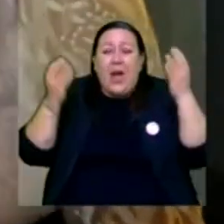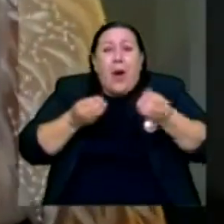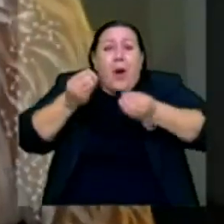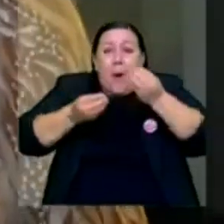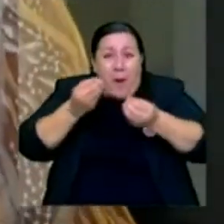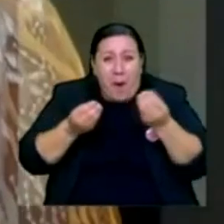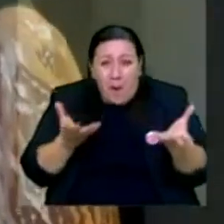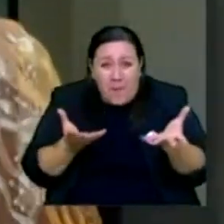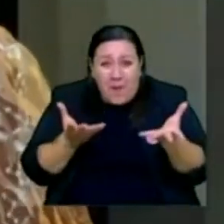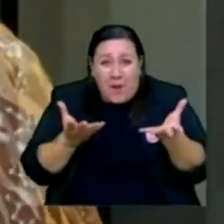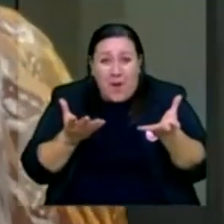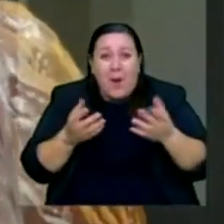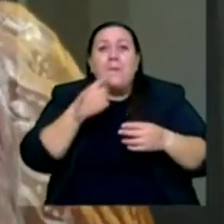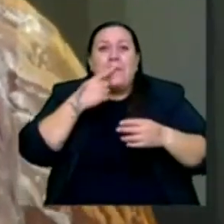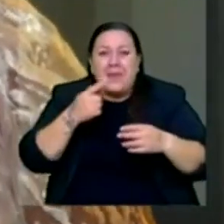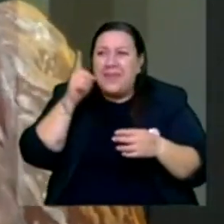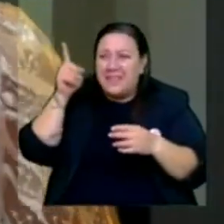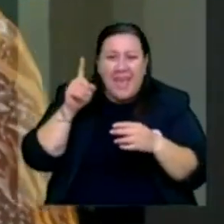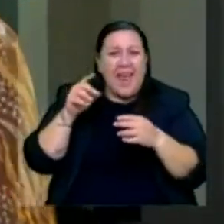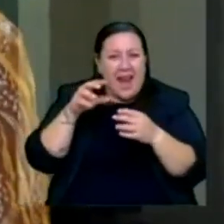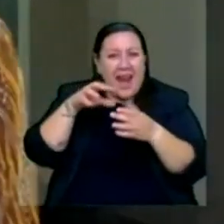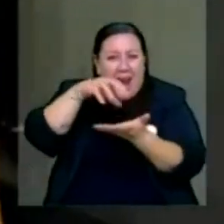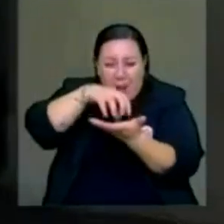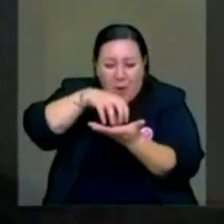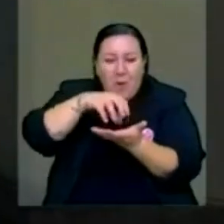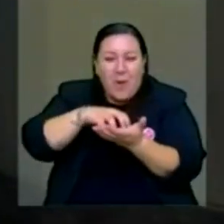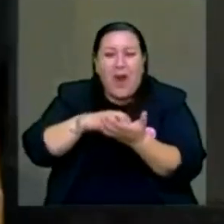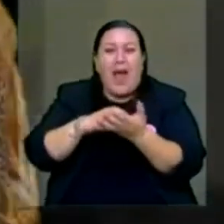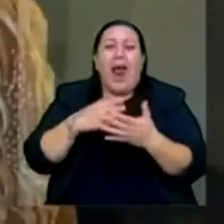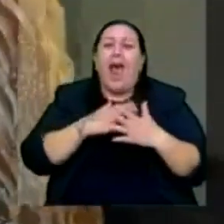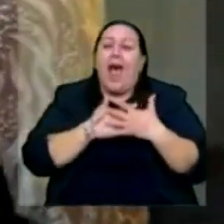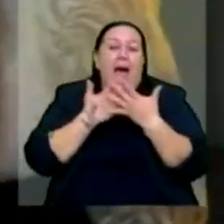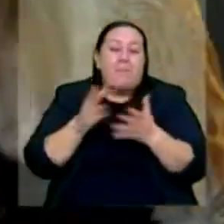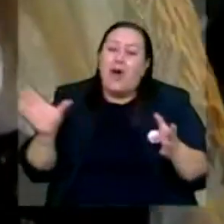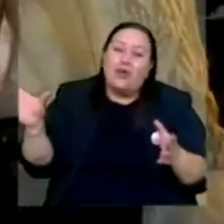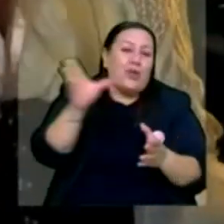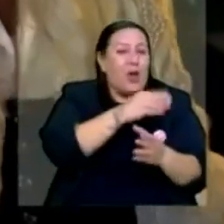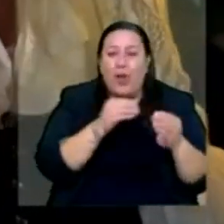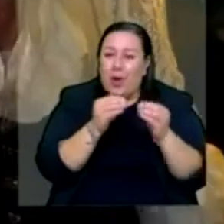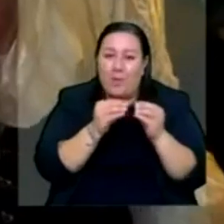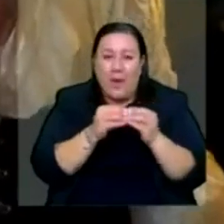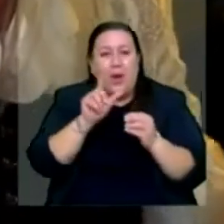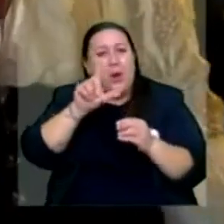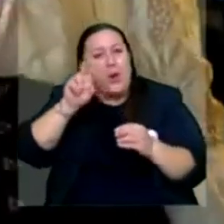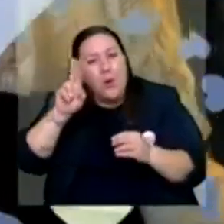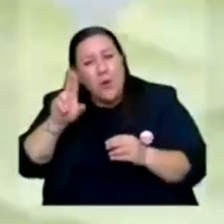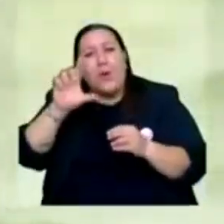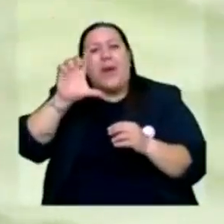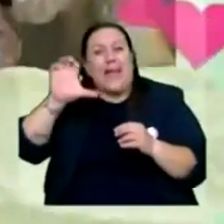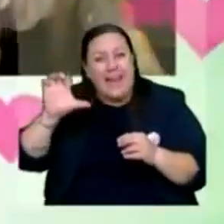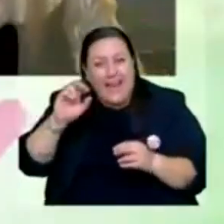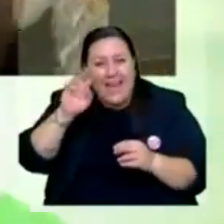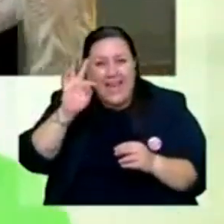Me están celebrando en el piso, los amo a todos. A Lu, a Leti, muchas gracias. Al Pela, a toda esa